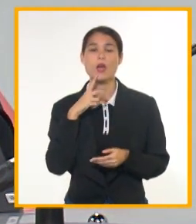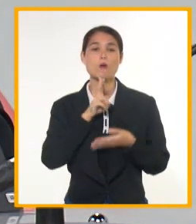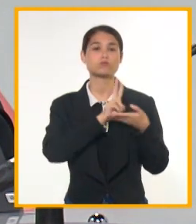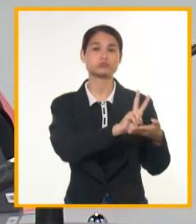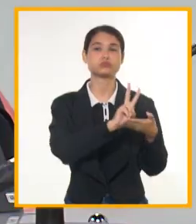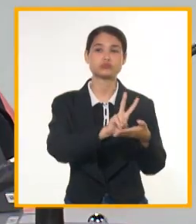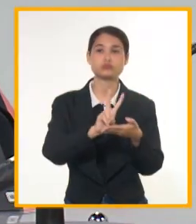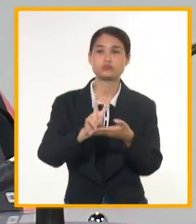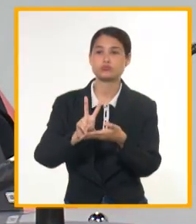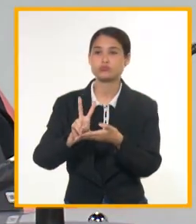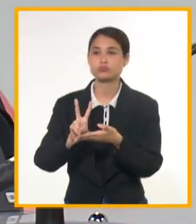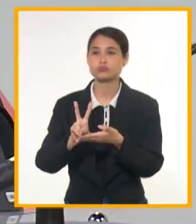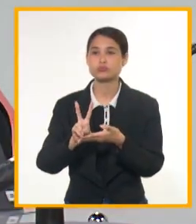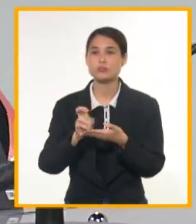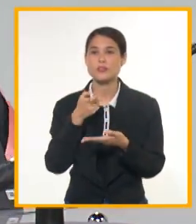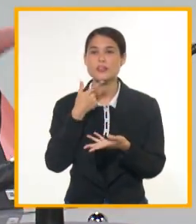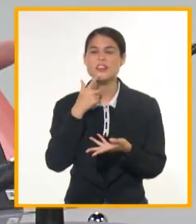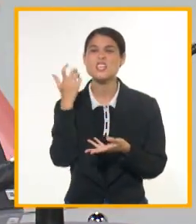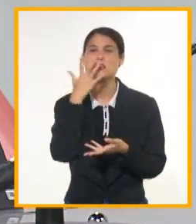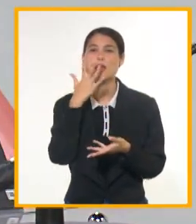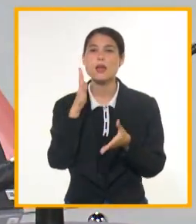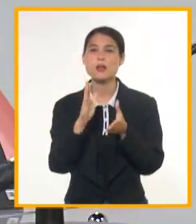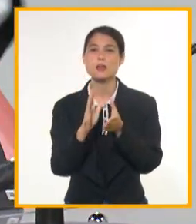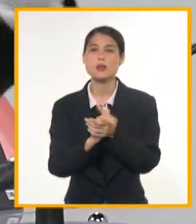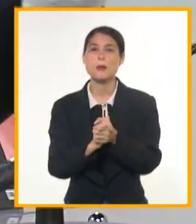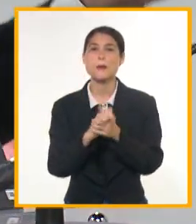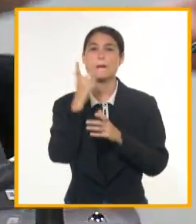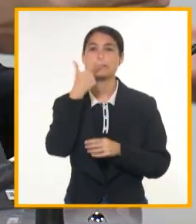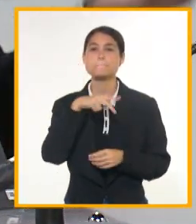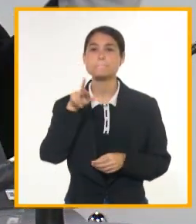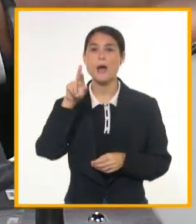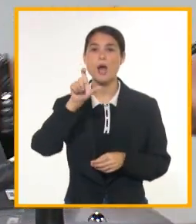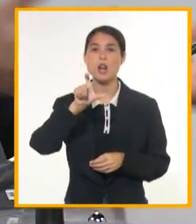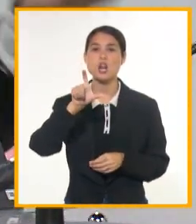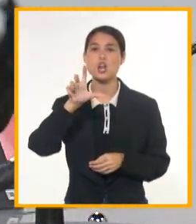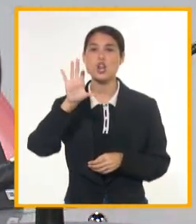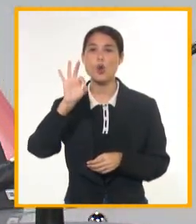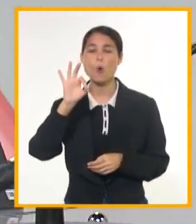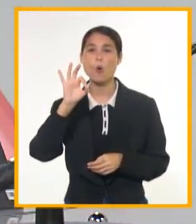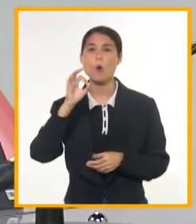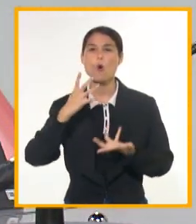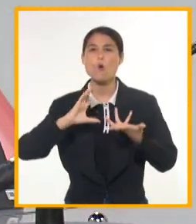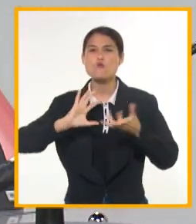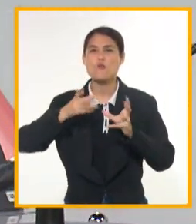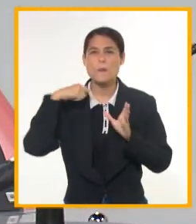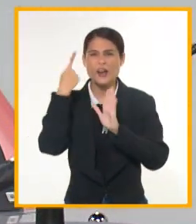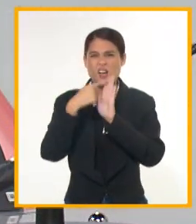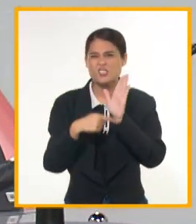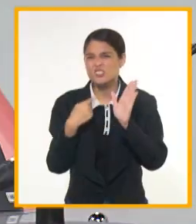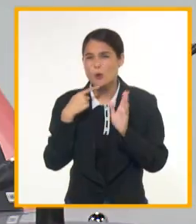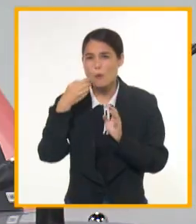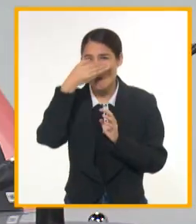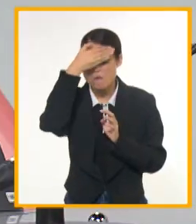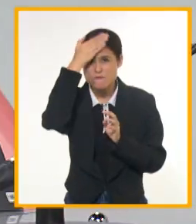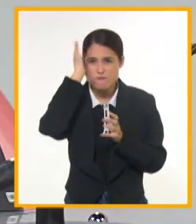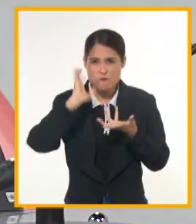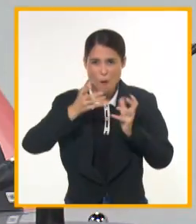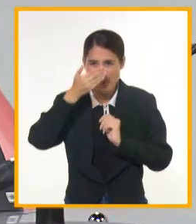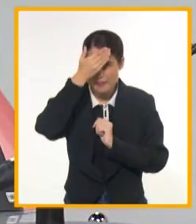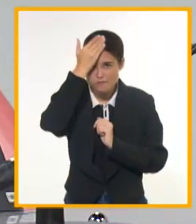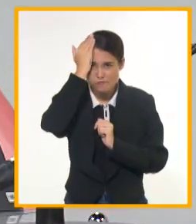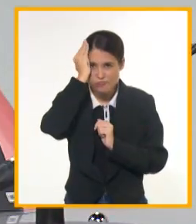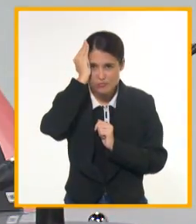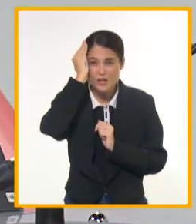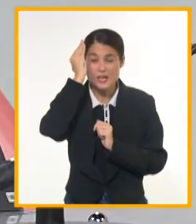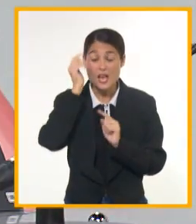estadounidense, Marco Rubio, por el Caribe. Ya estamos de alguna manera pasando desde esa zona acá a nuestra zona en una gira